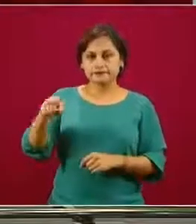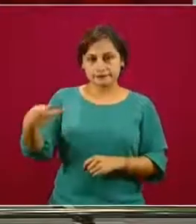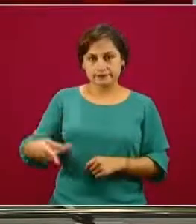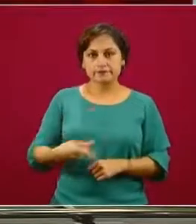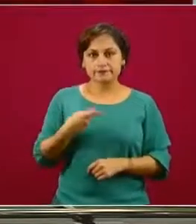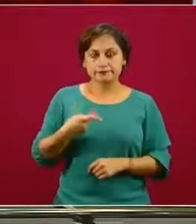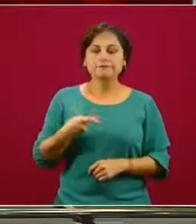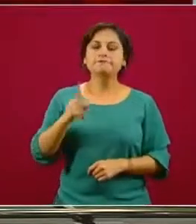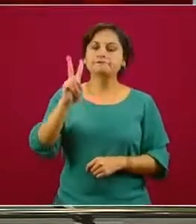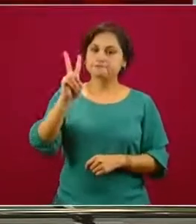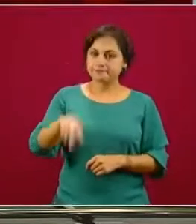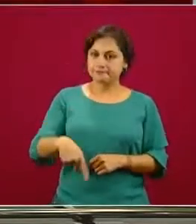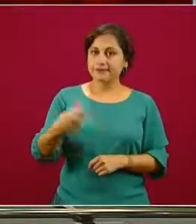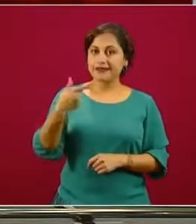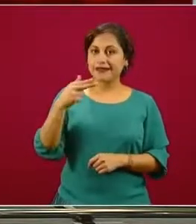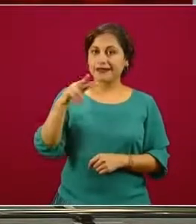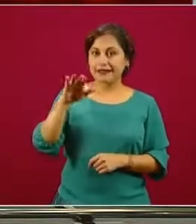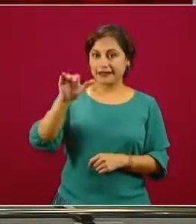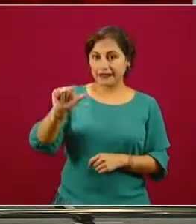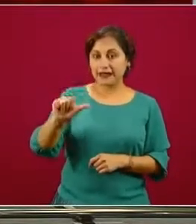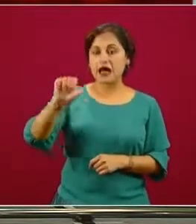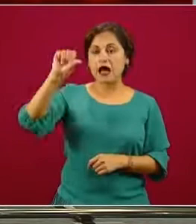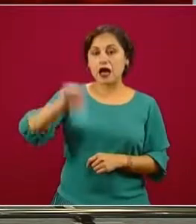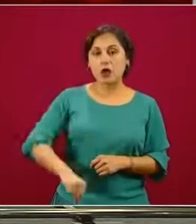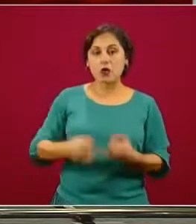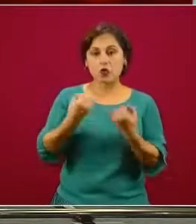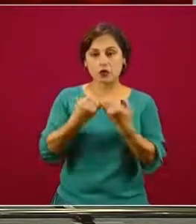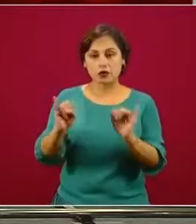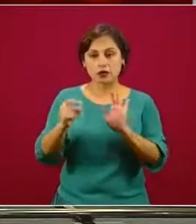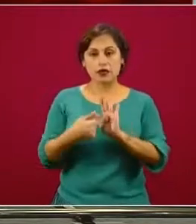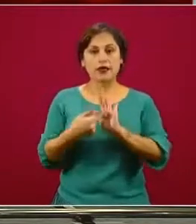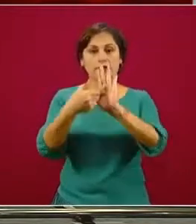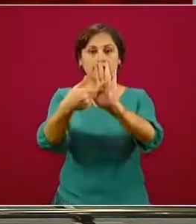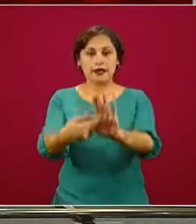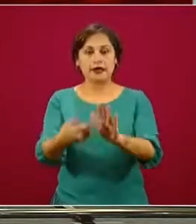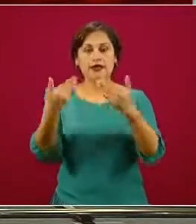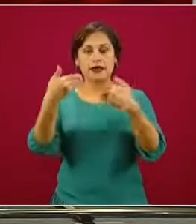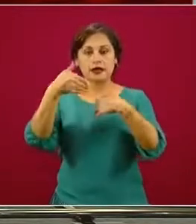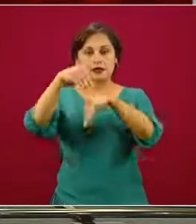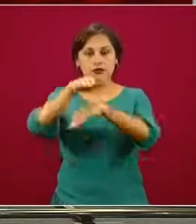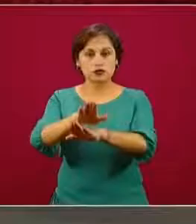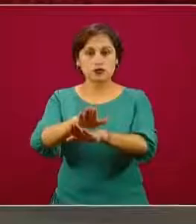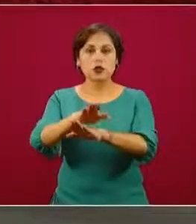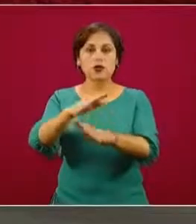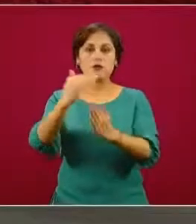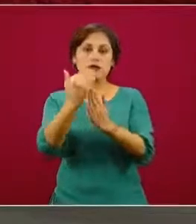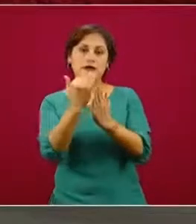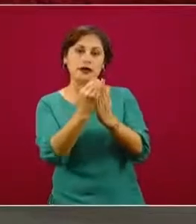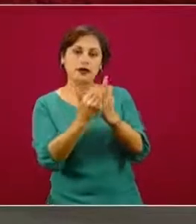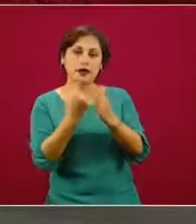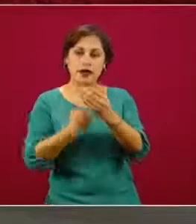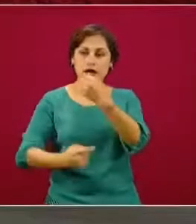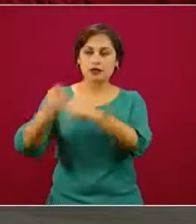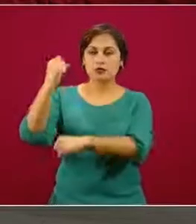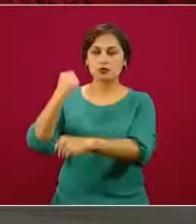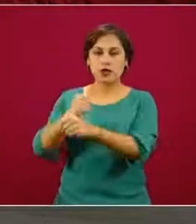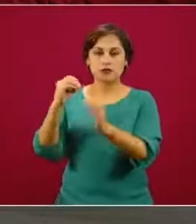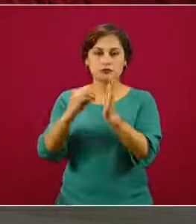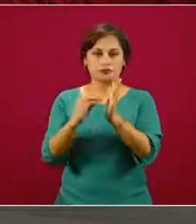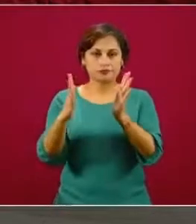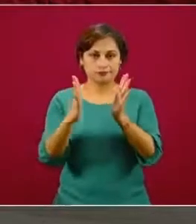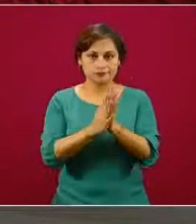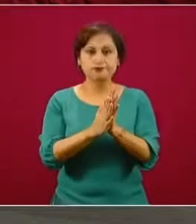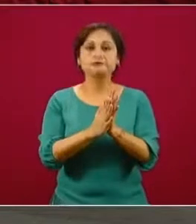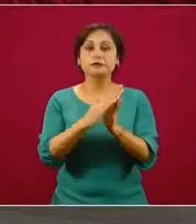guía que estamos lanzando el día de hoy y que está basada en el protocolo que fue adoptado el año pasado, tiene este tipo de lineamientos, que